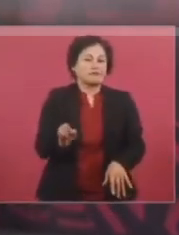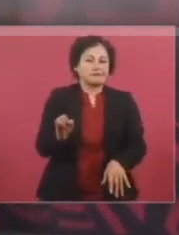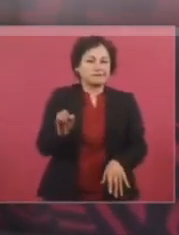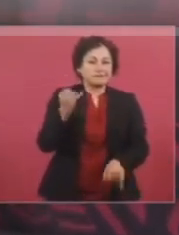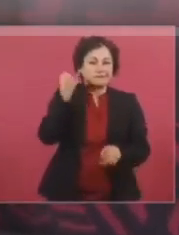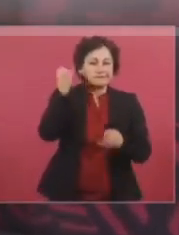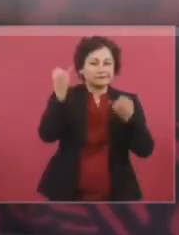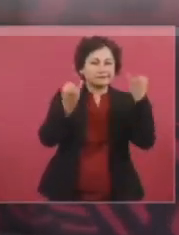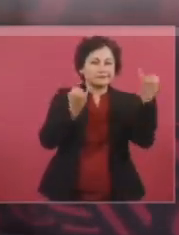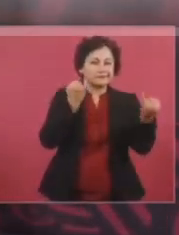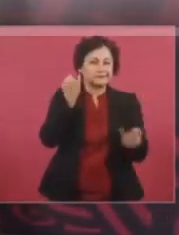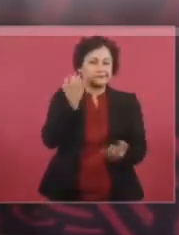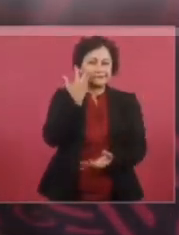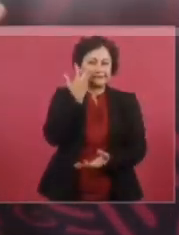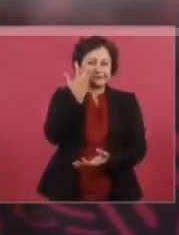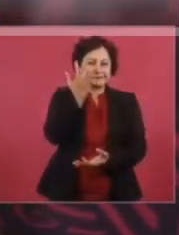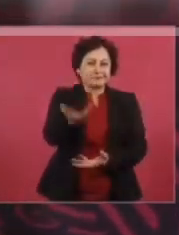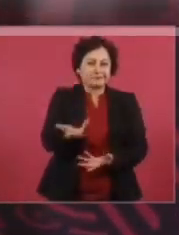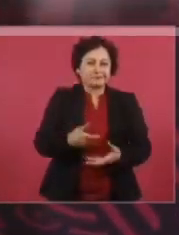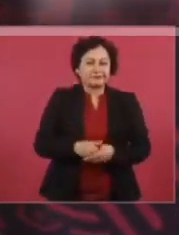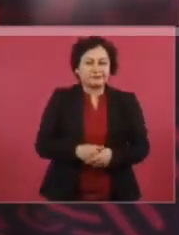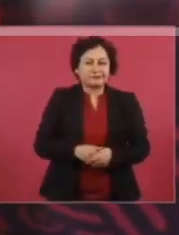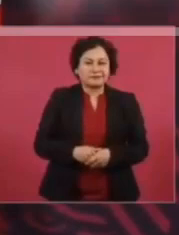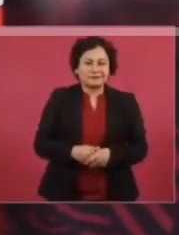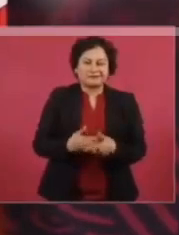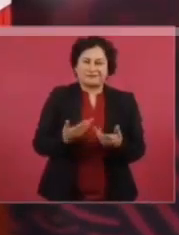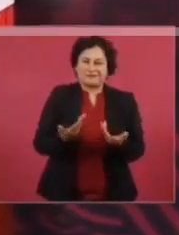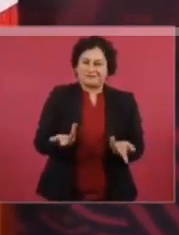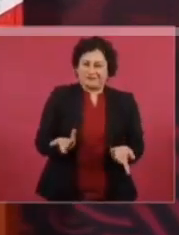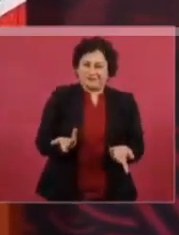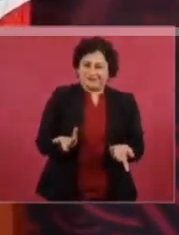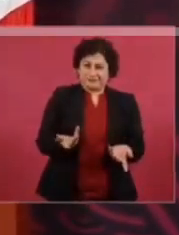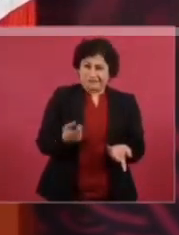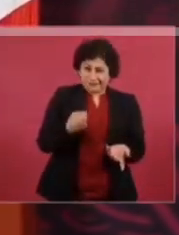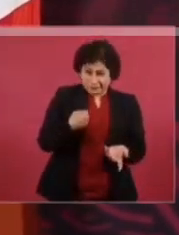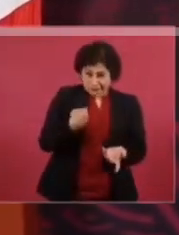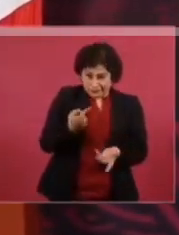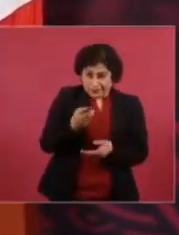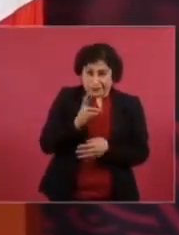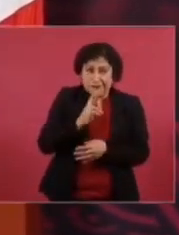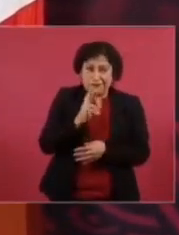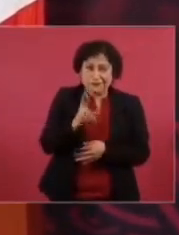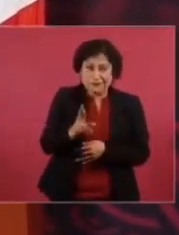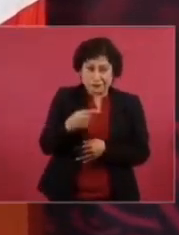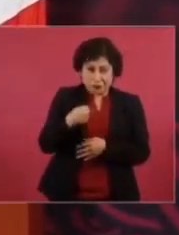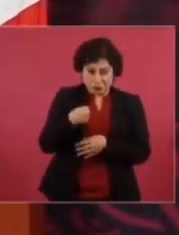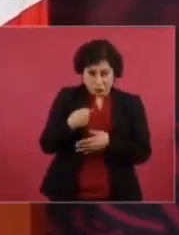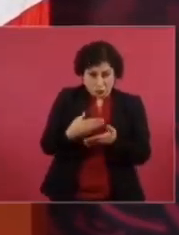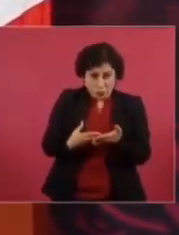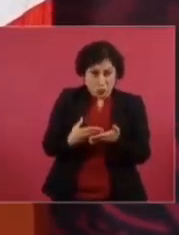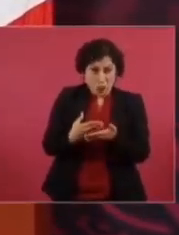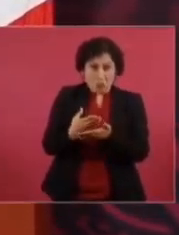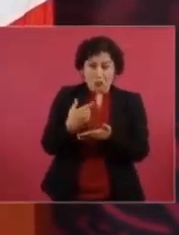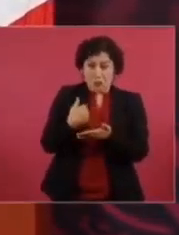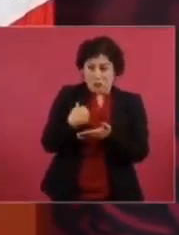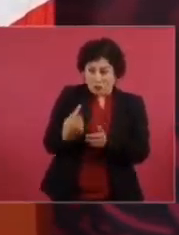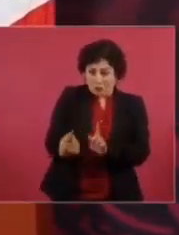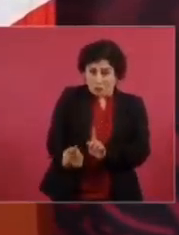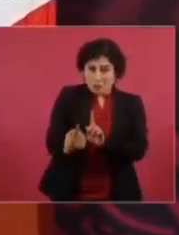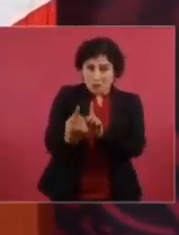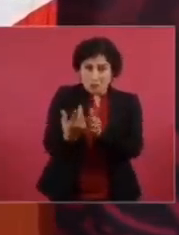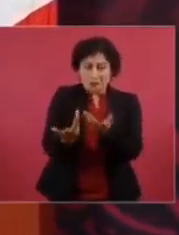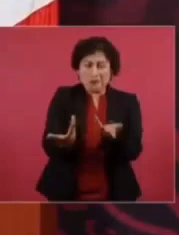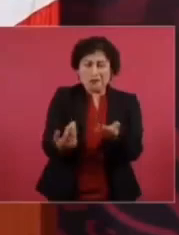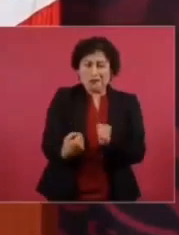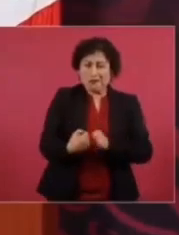Cedillo, seguir destruyendo a nuestro país. ¿Por qué? Porque no tenían un proyecto de nación, no tenían